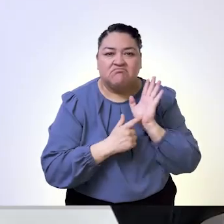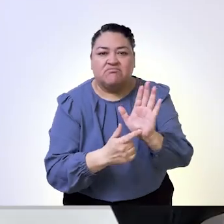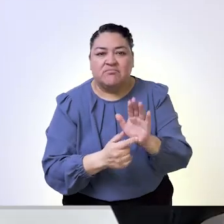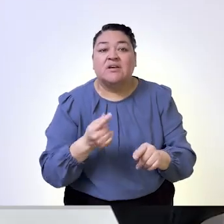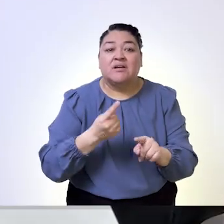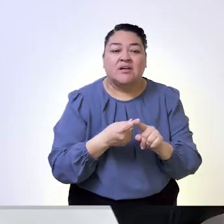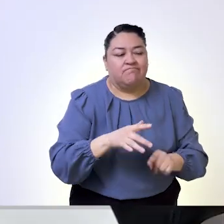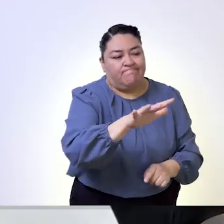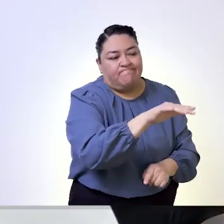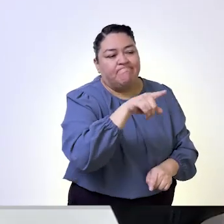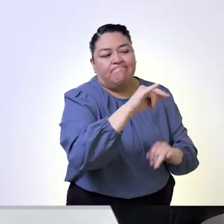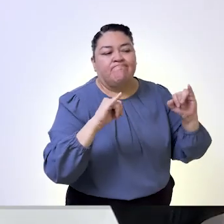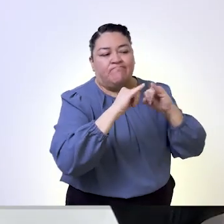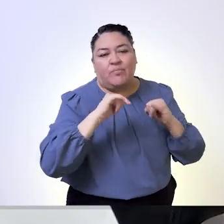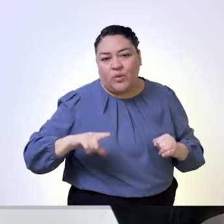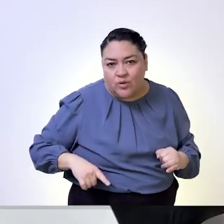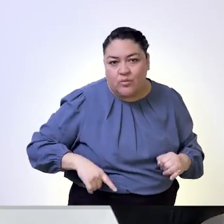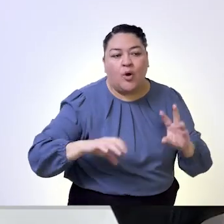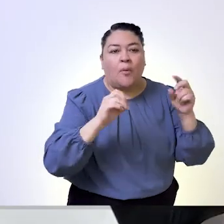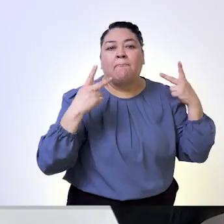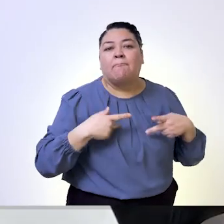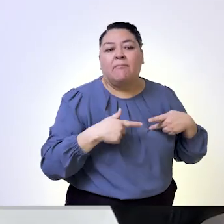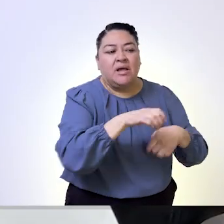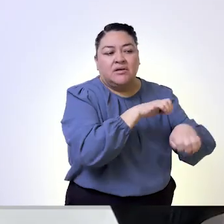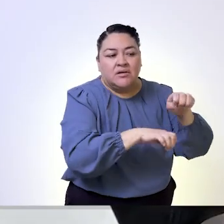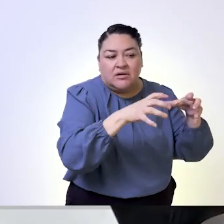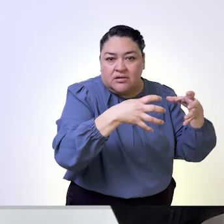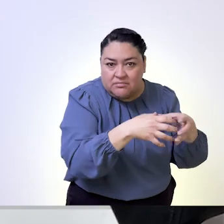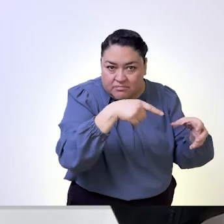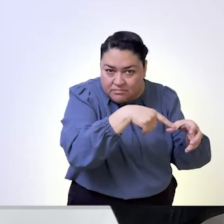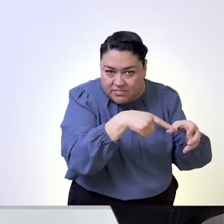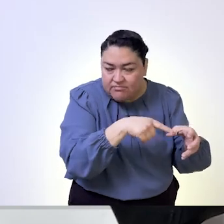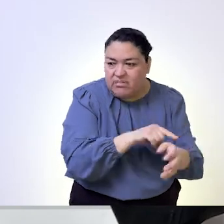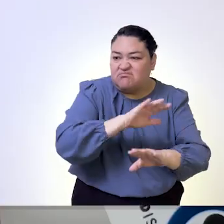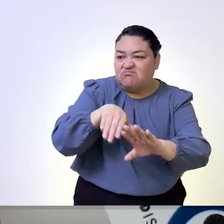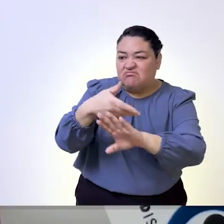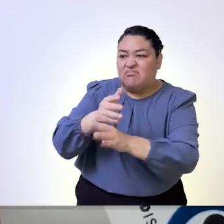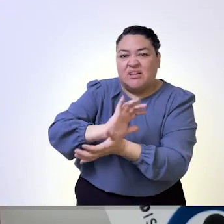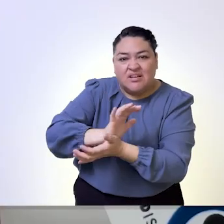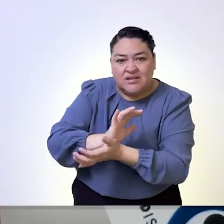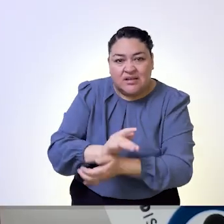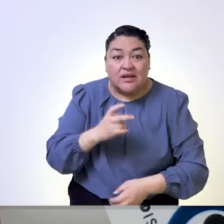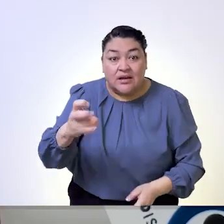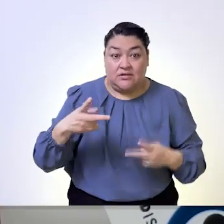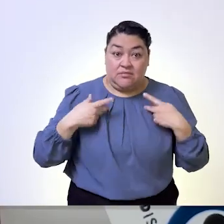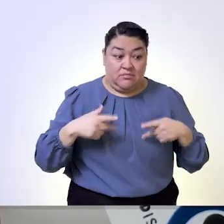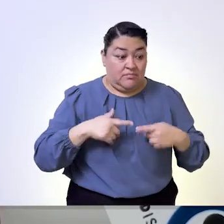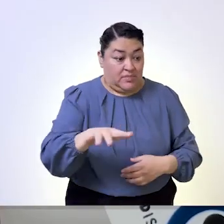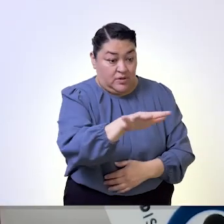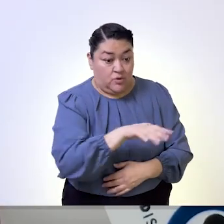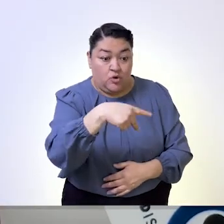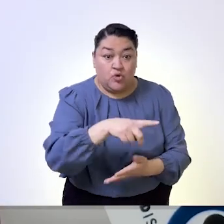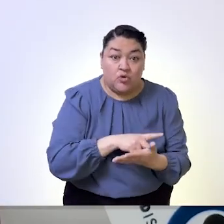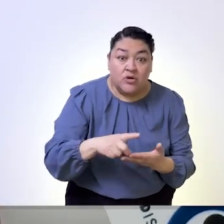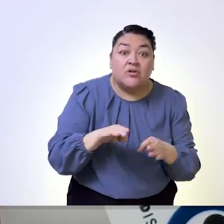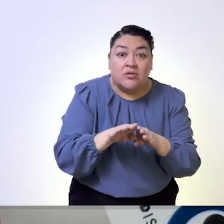discriminatorias cometidas por instituciones públicas o por personas morales particulares, y sobre todo cuáles son los derechos